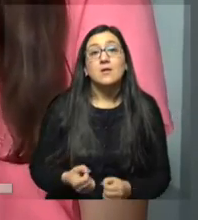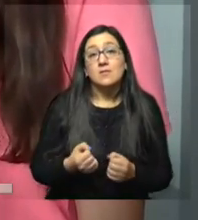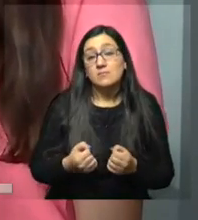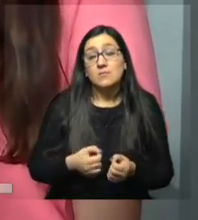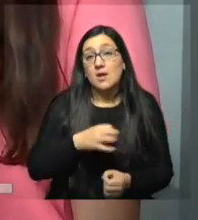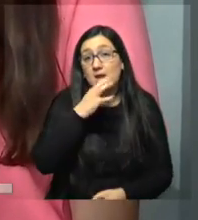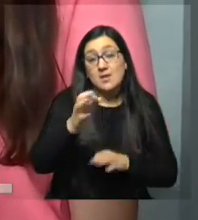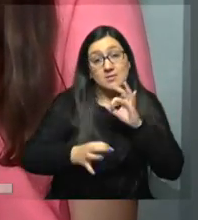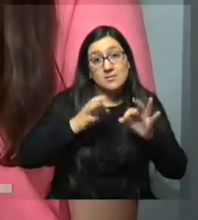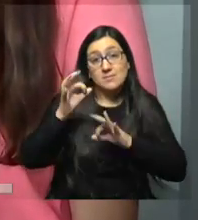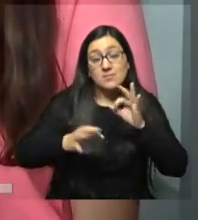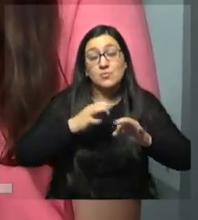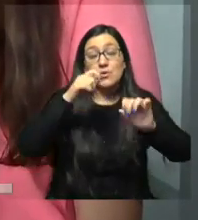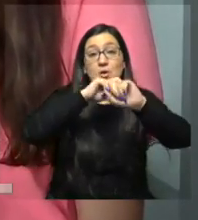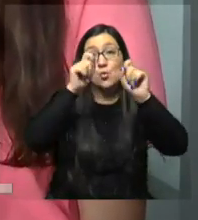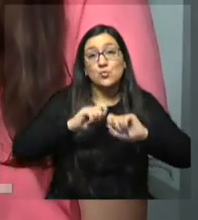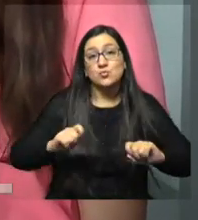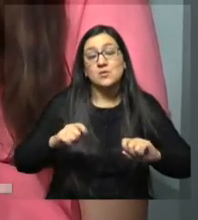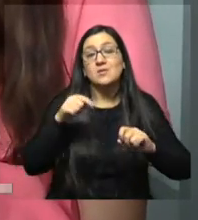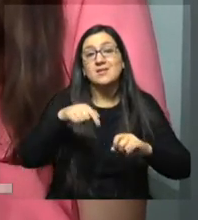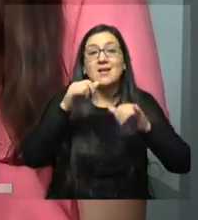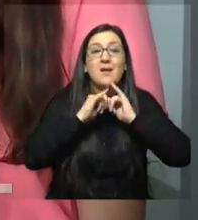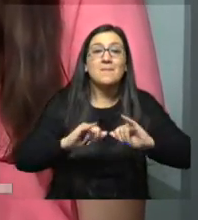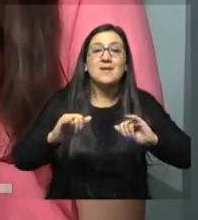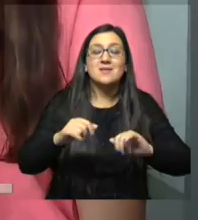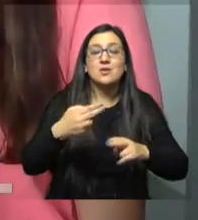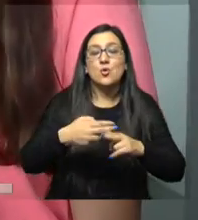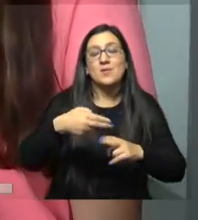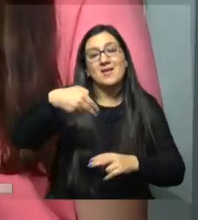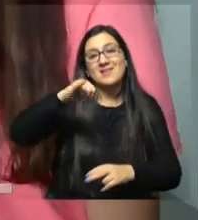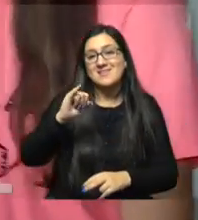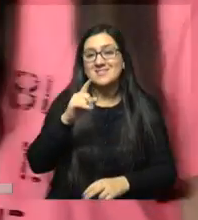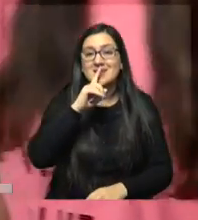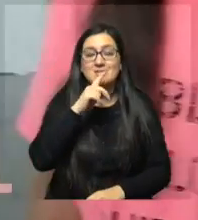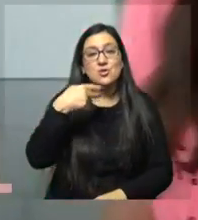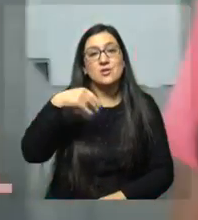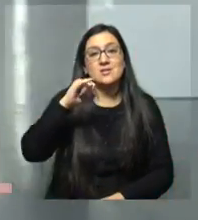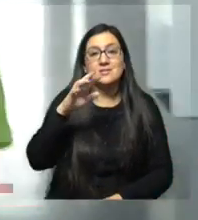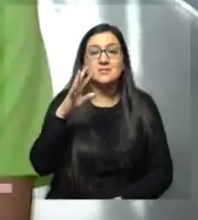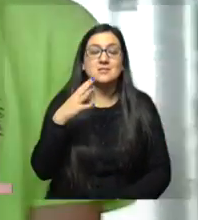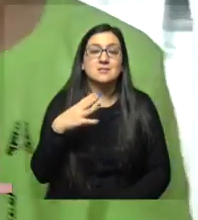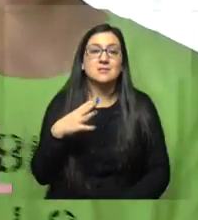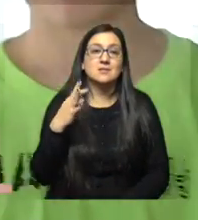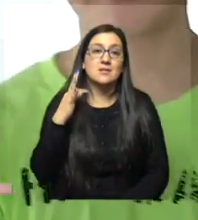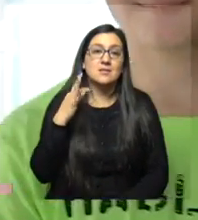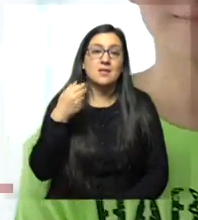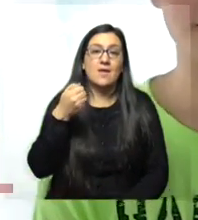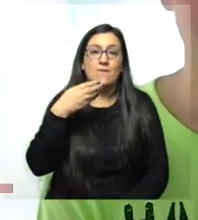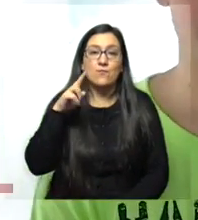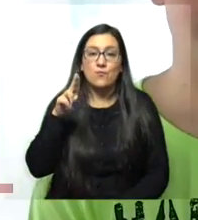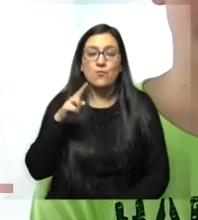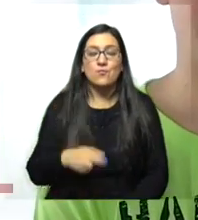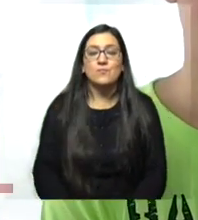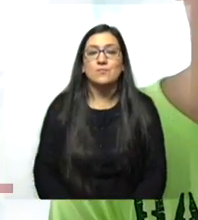ante ustedes sobre lo que fue Ni Silencio Ni Tabú, esta campaña. Ryan, Nicora, Lucía, Brunelli, dos integrantes de esta campaña Ni Silencio Ni Tabú, que